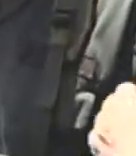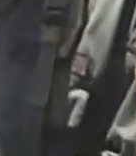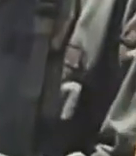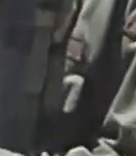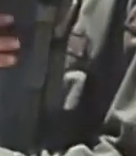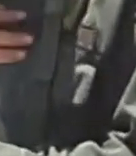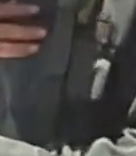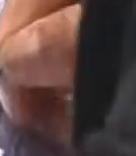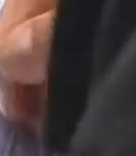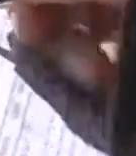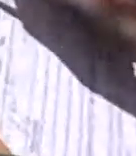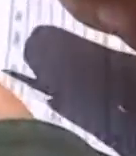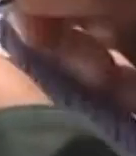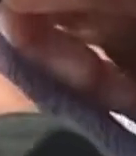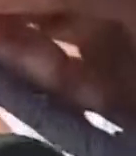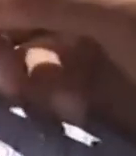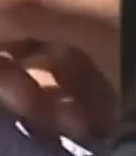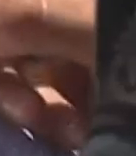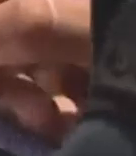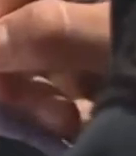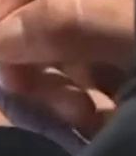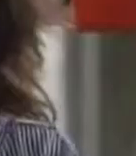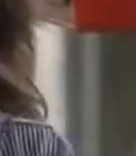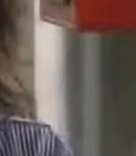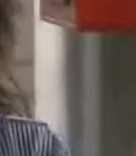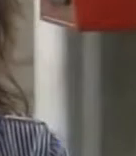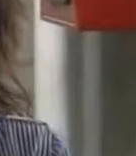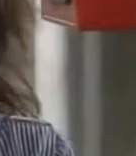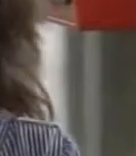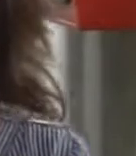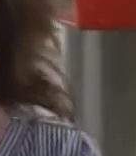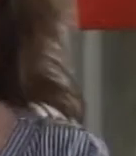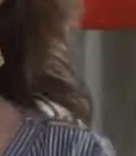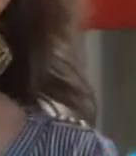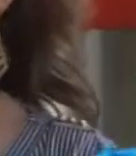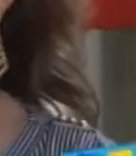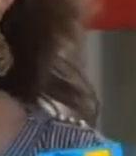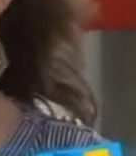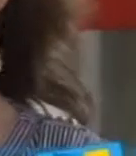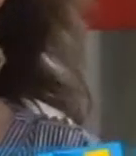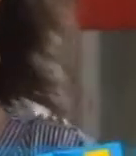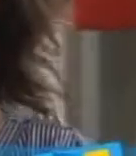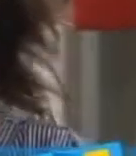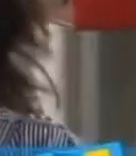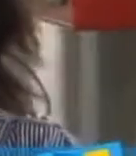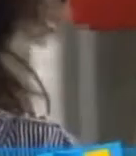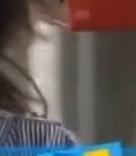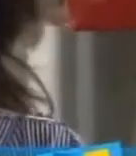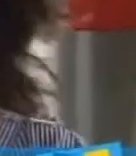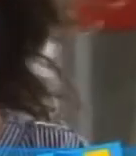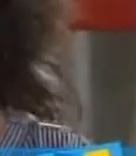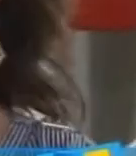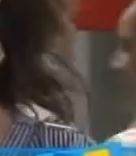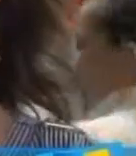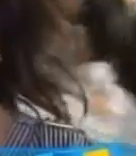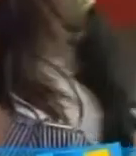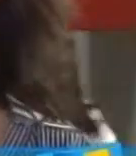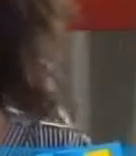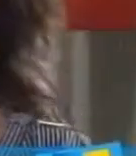el comparendo ambiental para la preservación del entorno. Ya se han capacitado más de 1.400 personas en esta comuna,